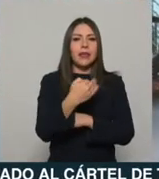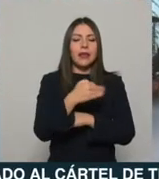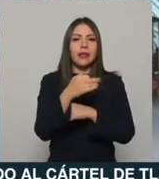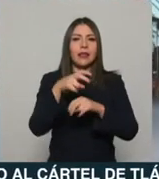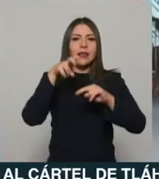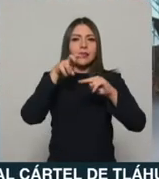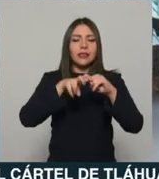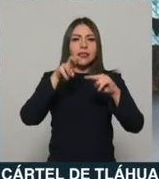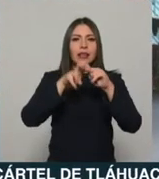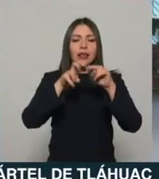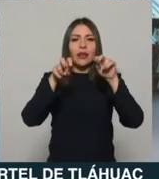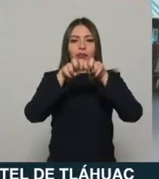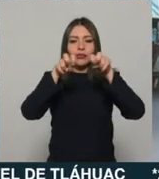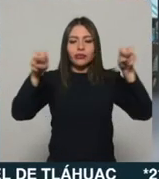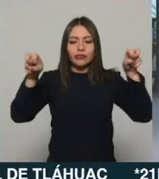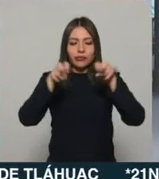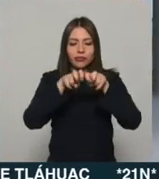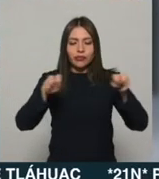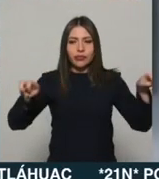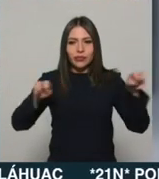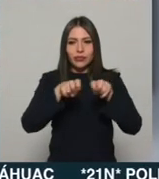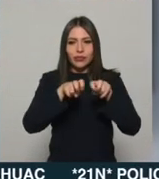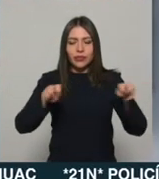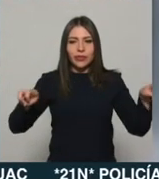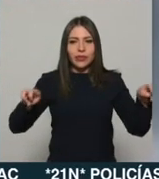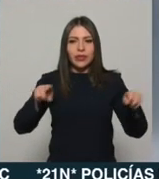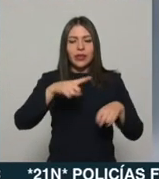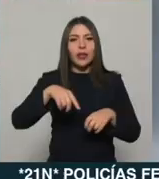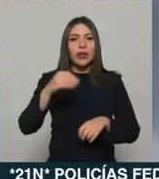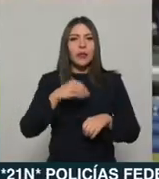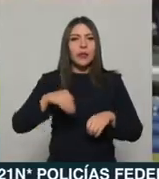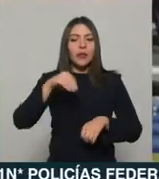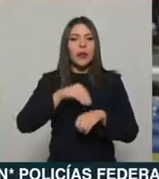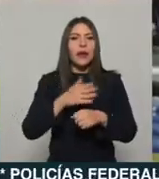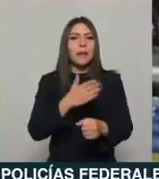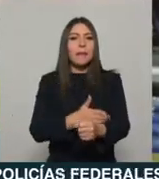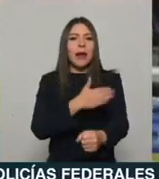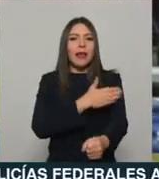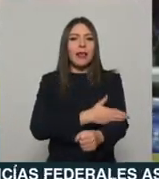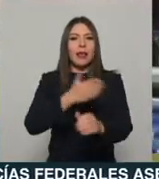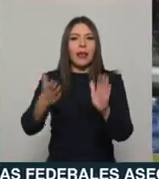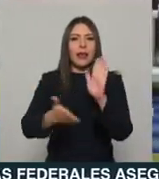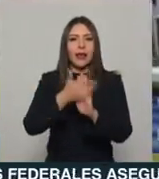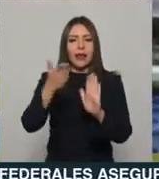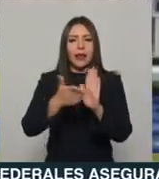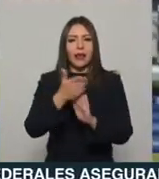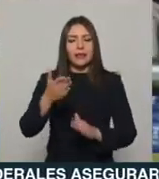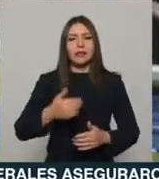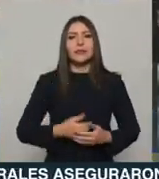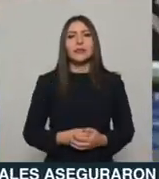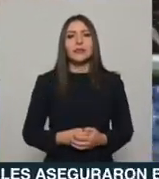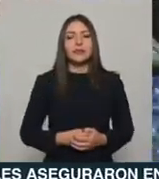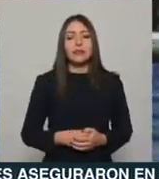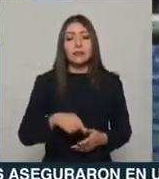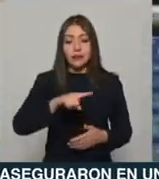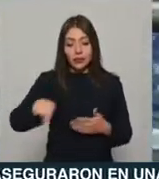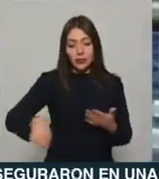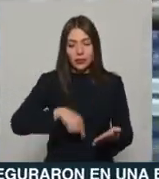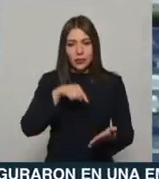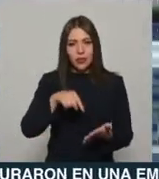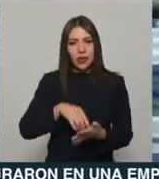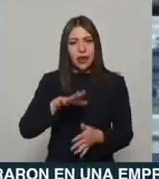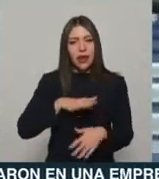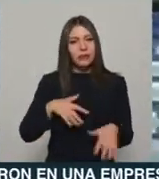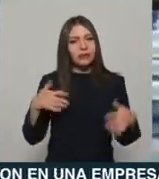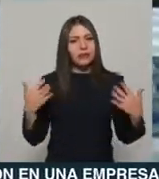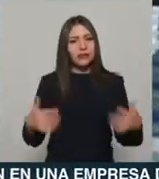que estas gradas fueron colocadas estrictamente con madera. Este recinto guarda momentos históricos en cada uno